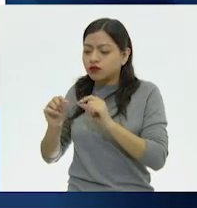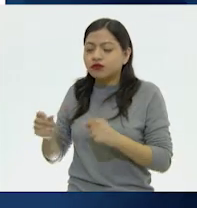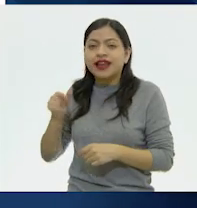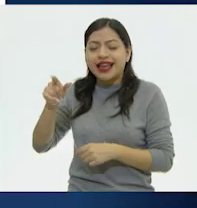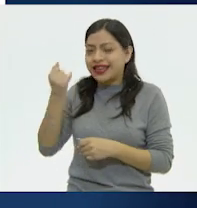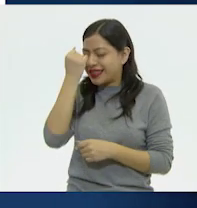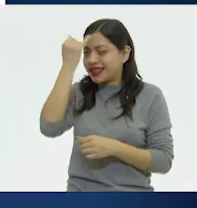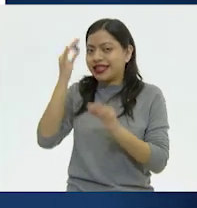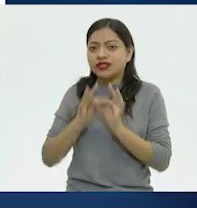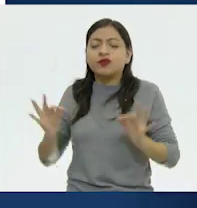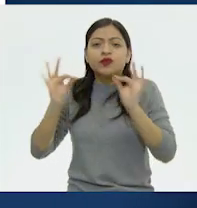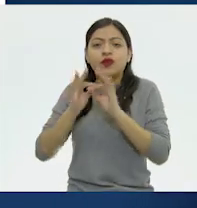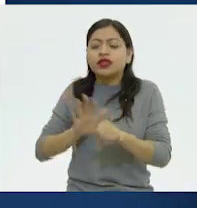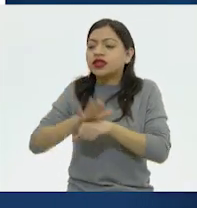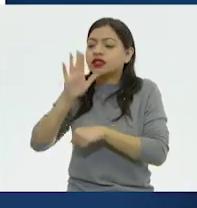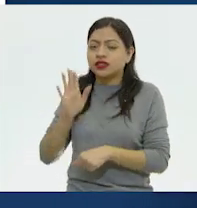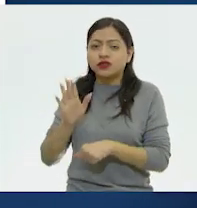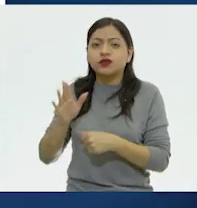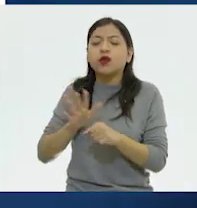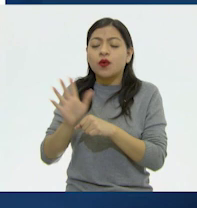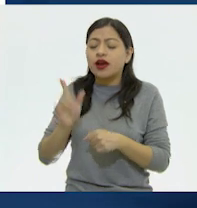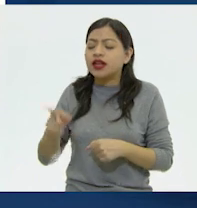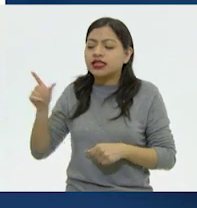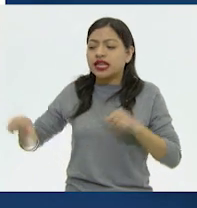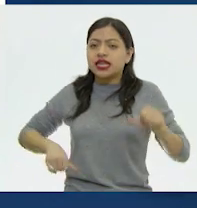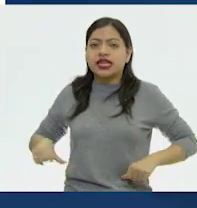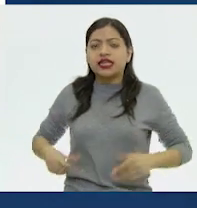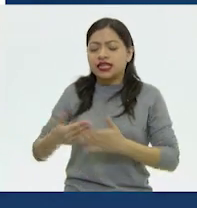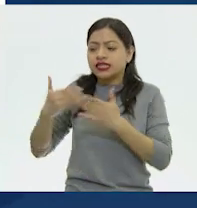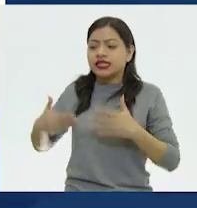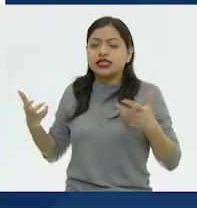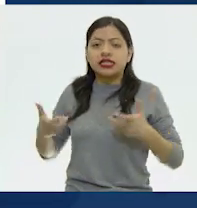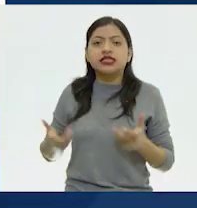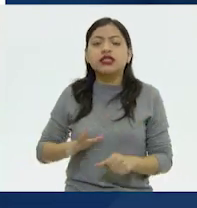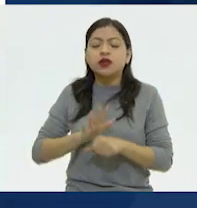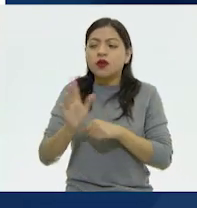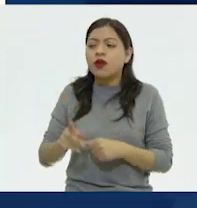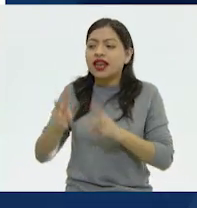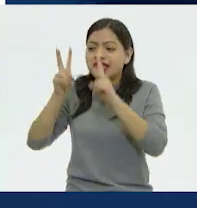clave, las actividades realizadas y la relación entre los subtemas.